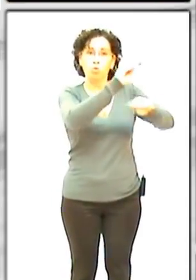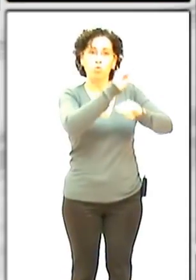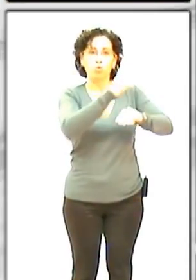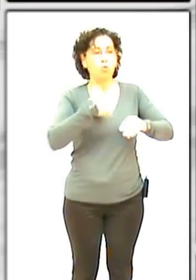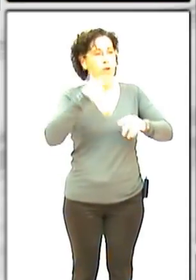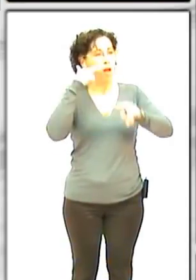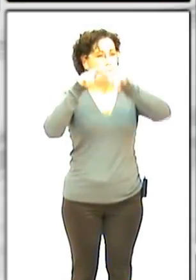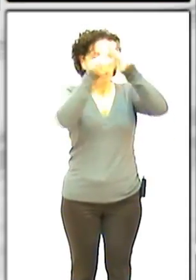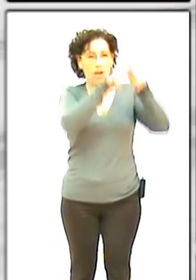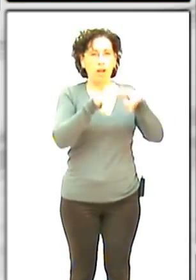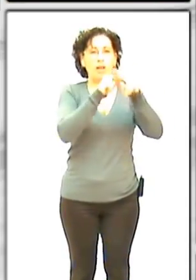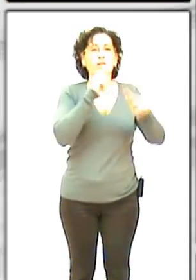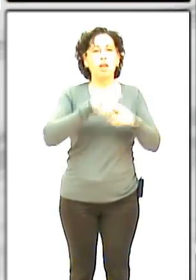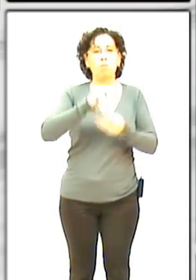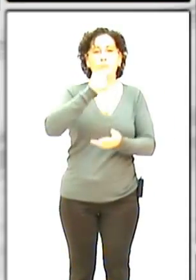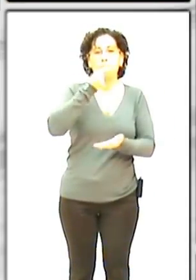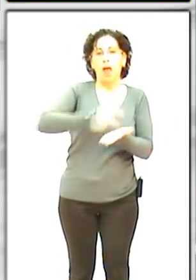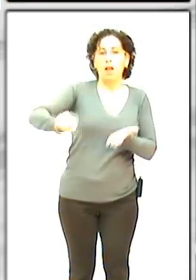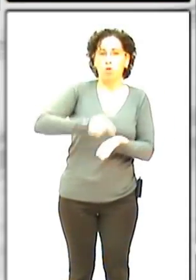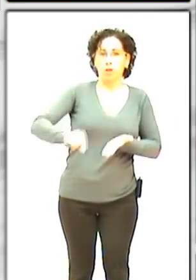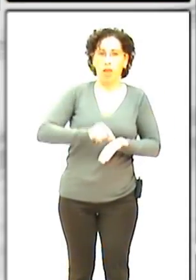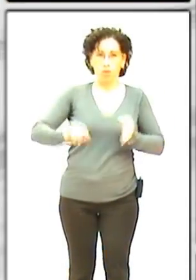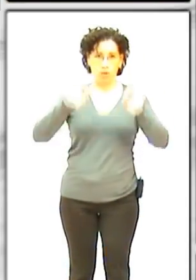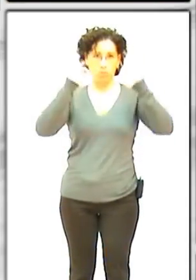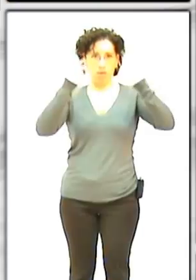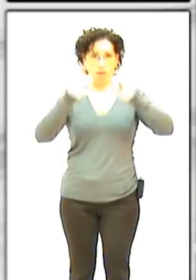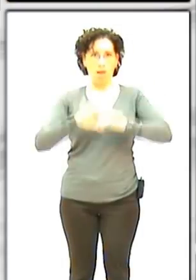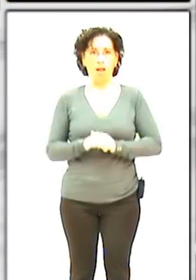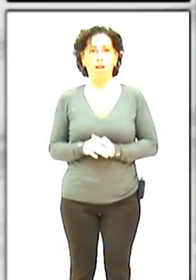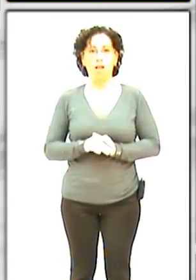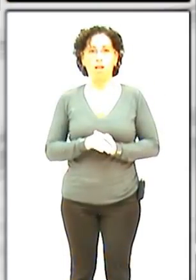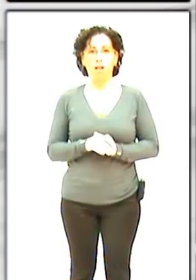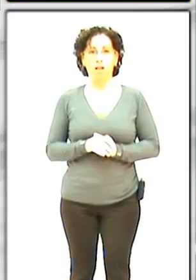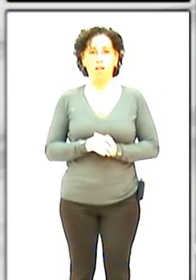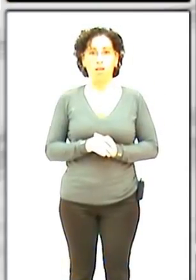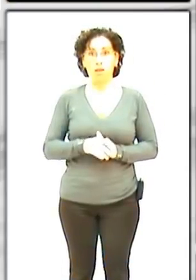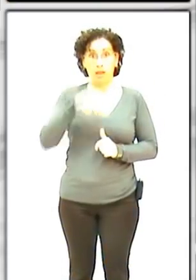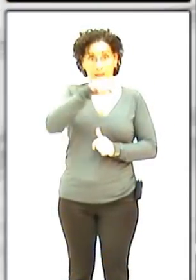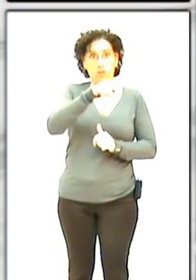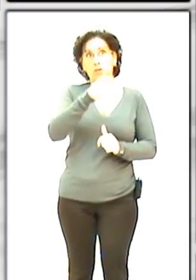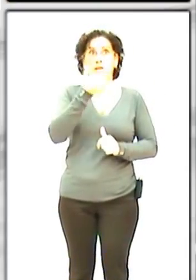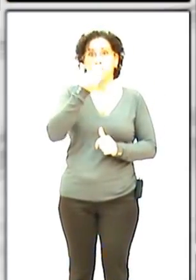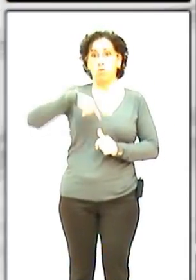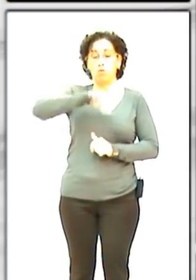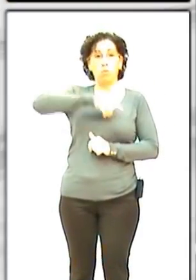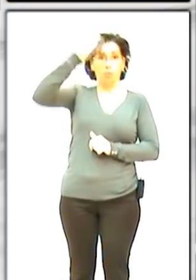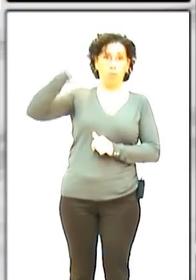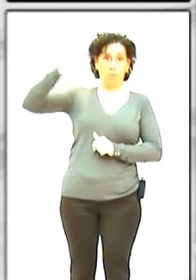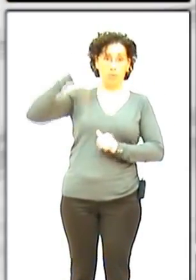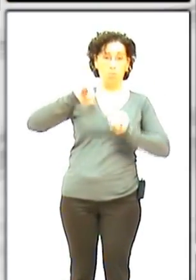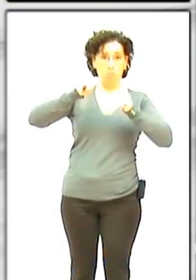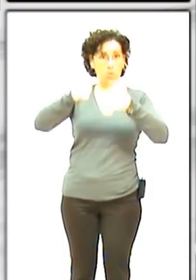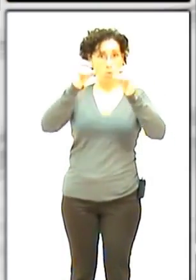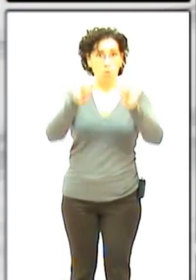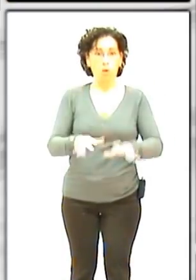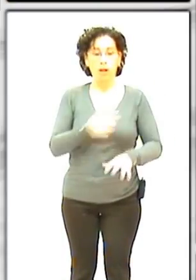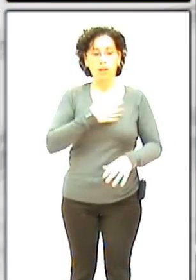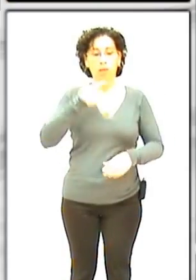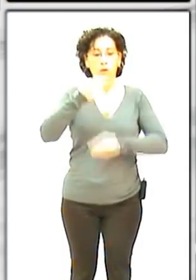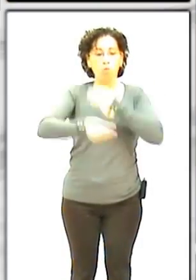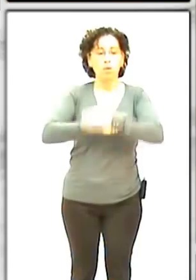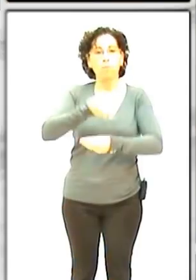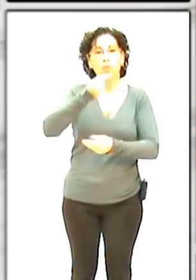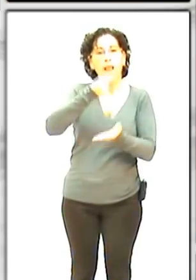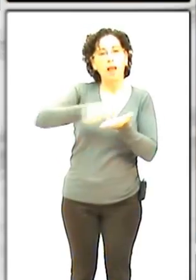anotador especial. Un anotador que es... así empezamos hace algunos tiempos, ¿no? Utilizando anotadores